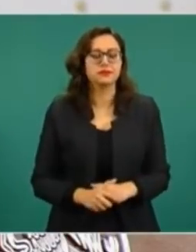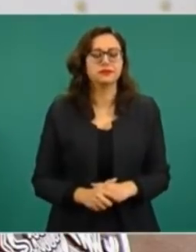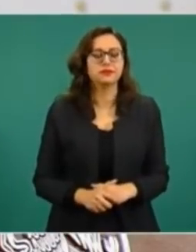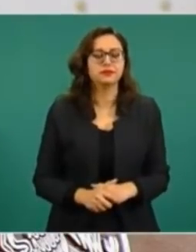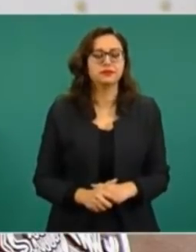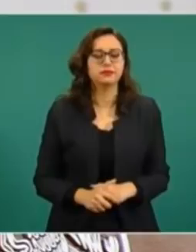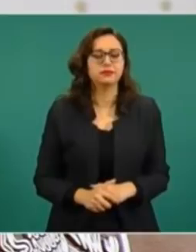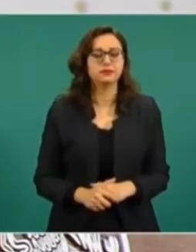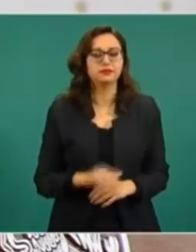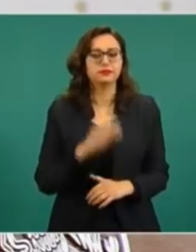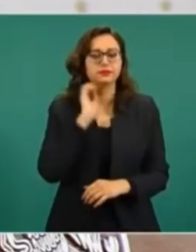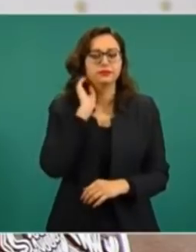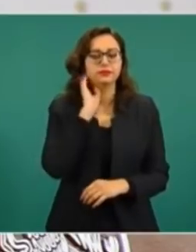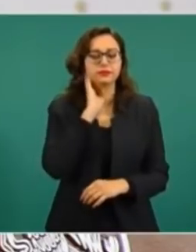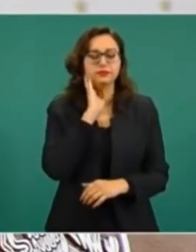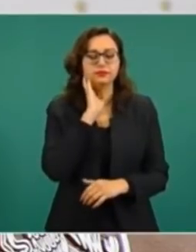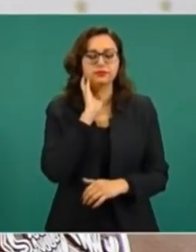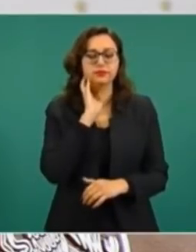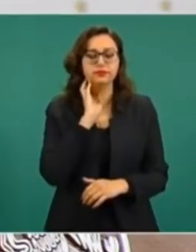Que